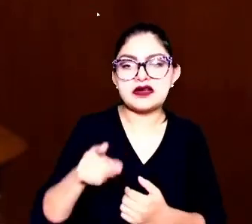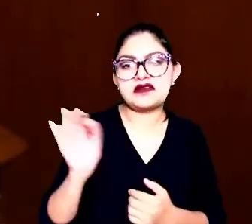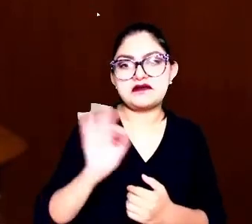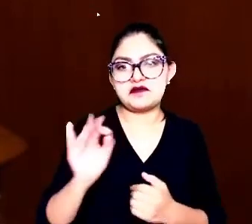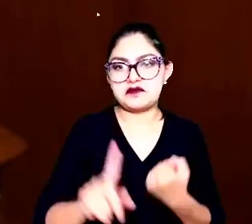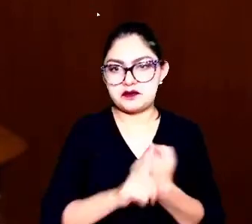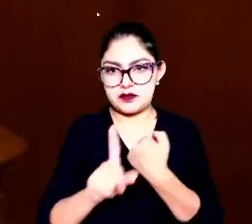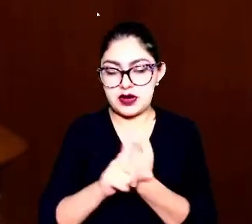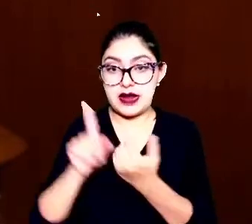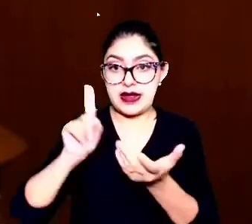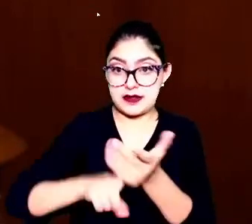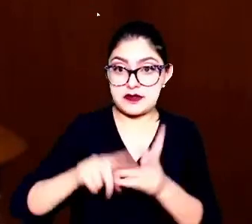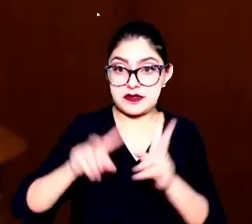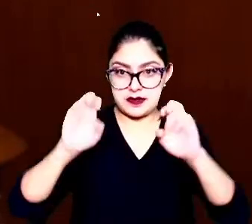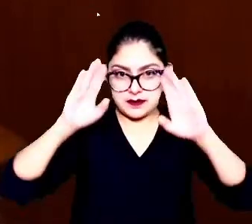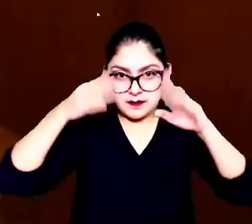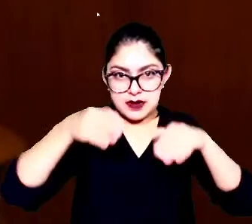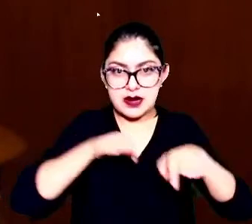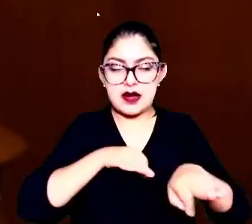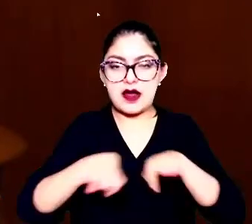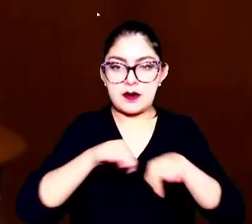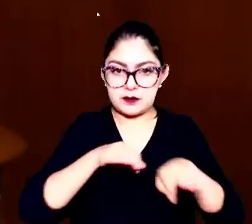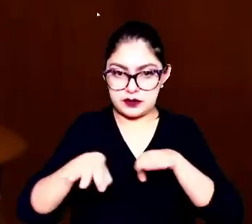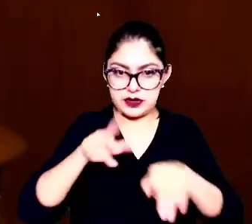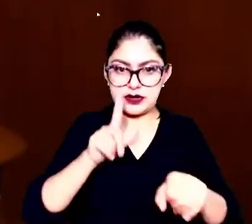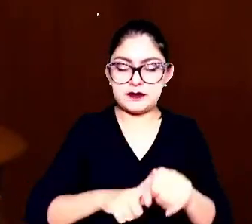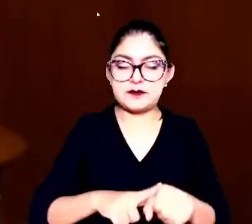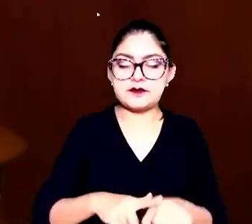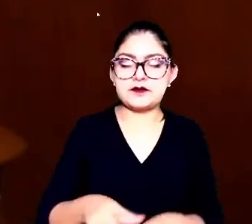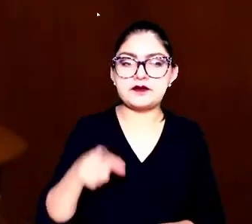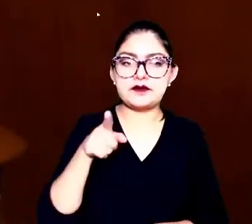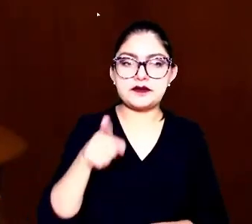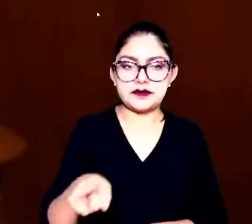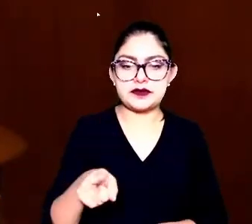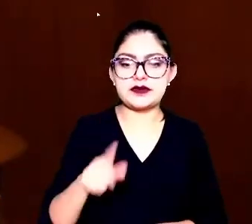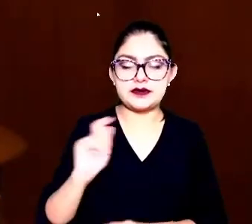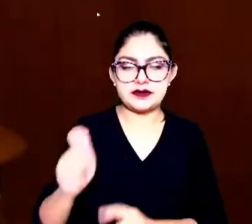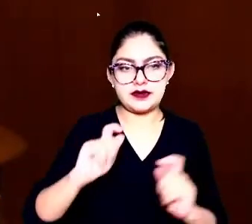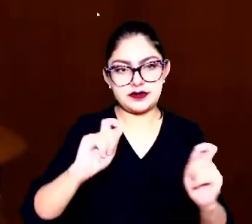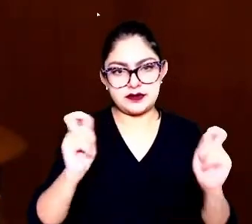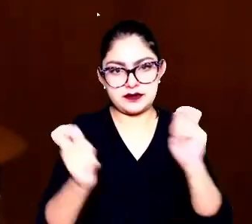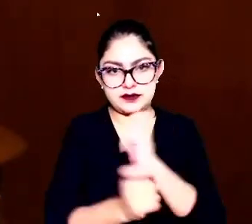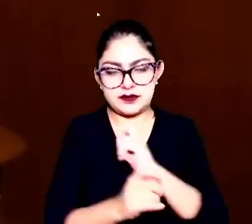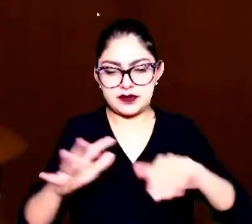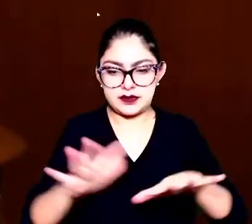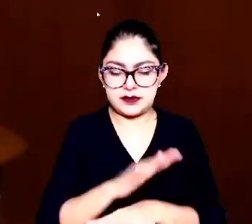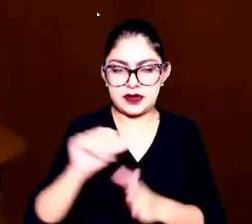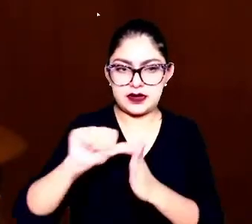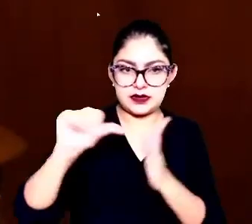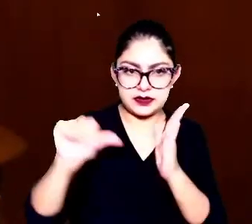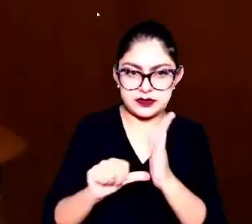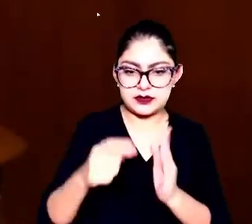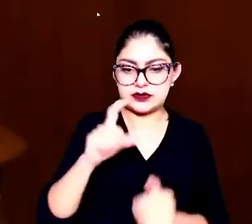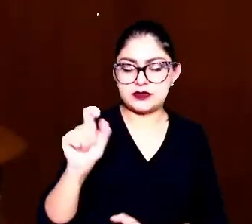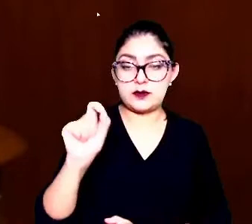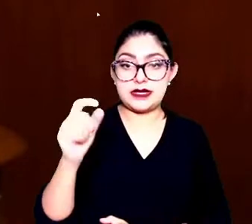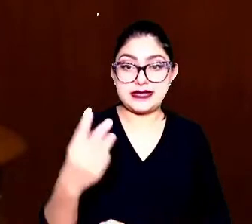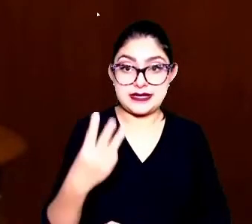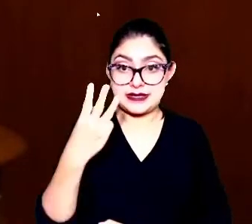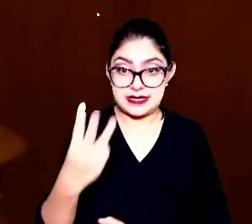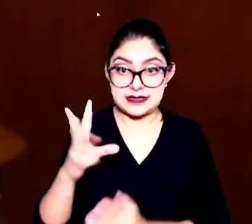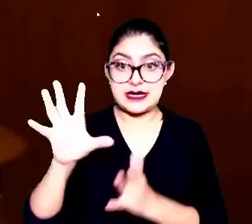laboral con la reestructuración del artículo 123 de la Constitución